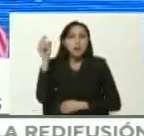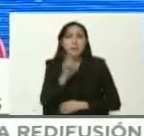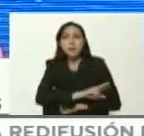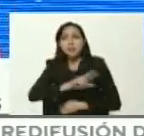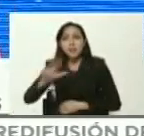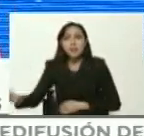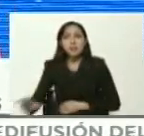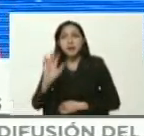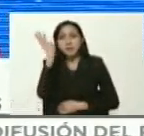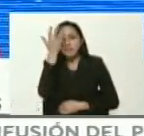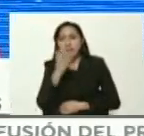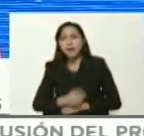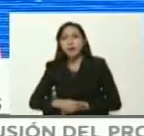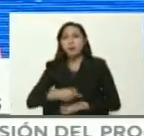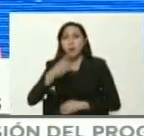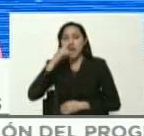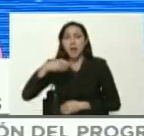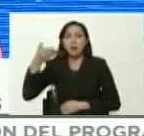año